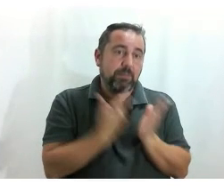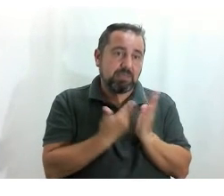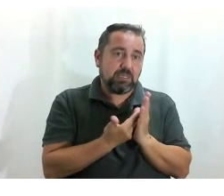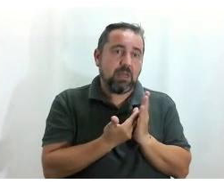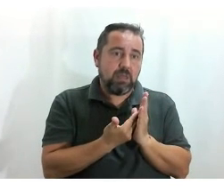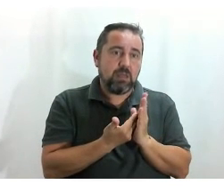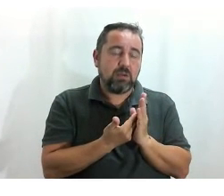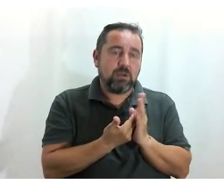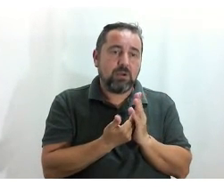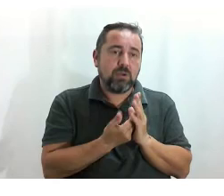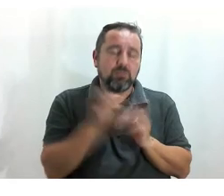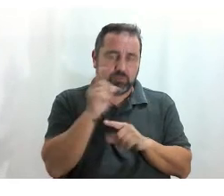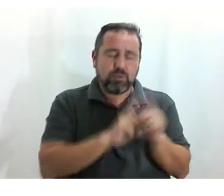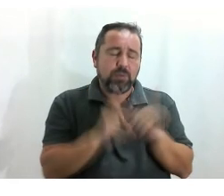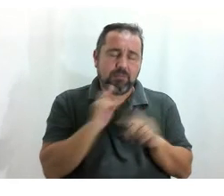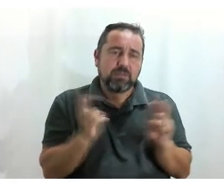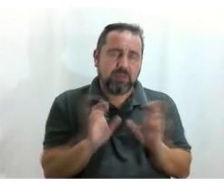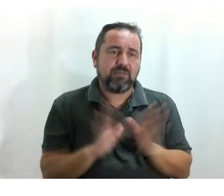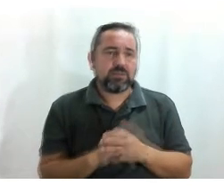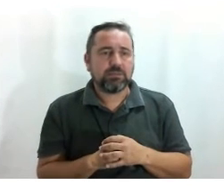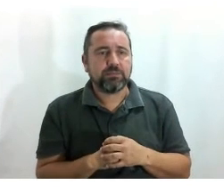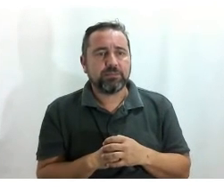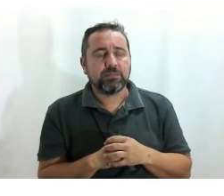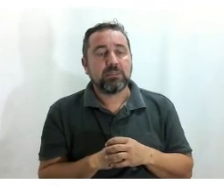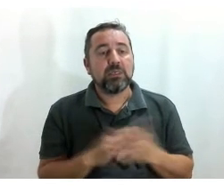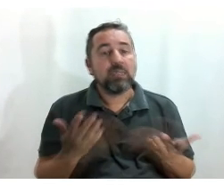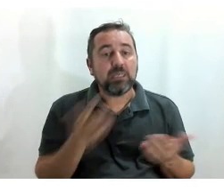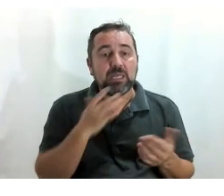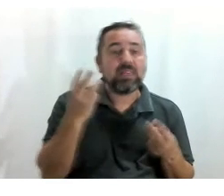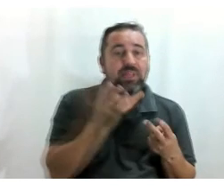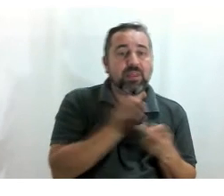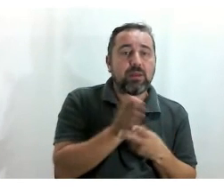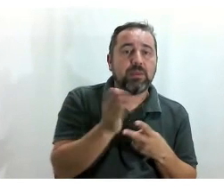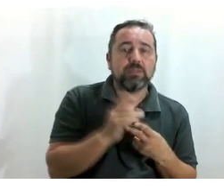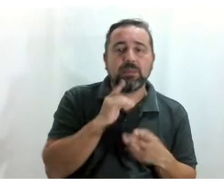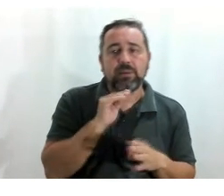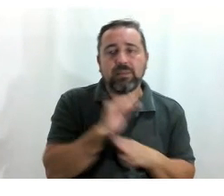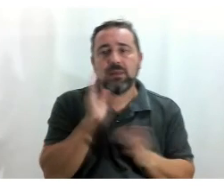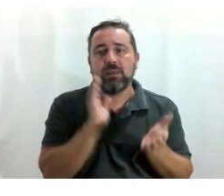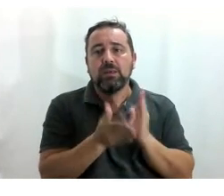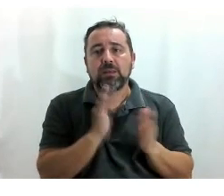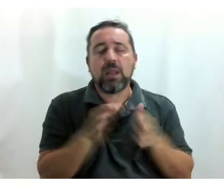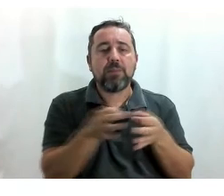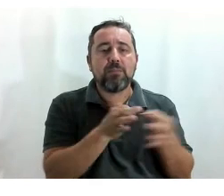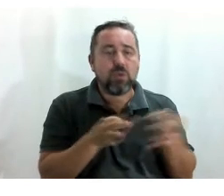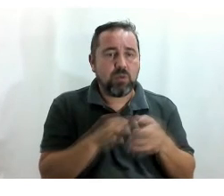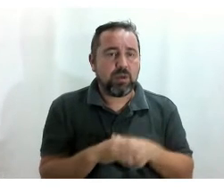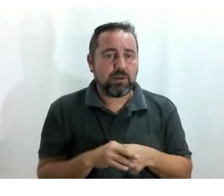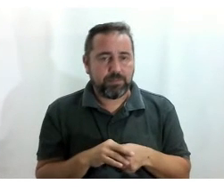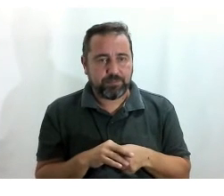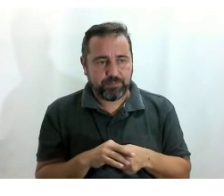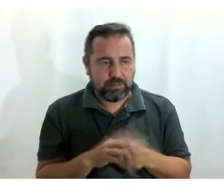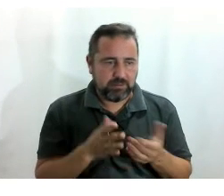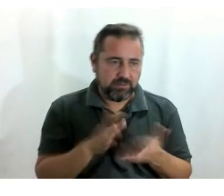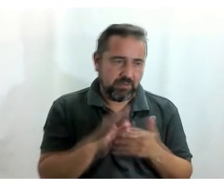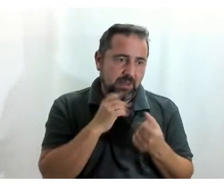gravísimos problemas. Y la tercera vía es la terapia molecular, que consistiría o bien en